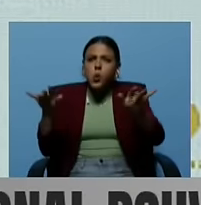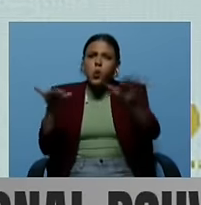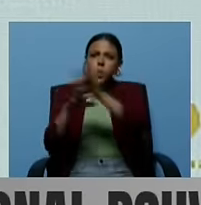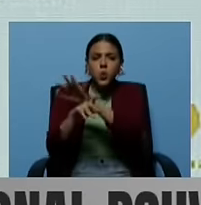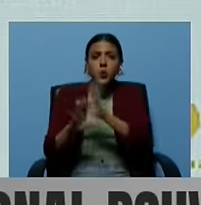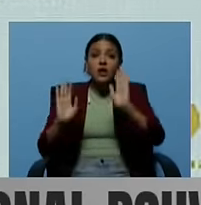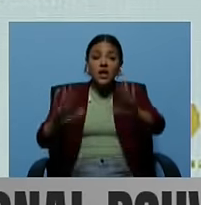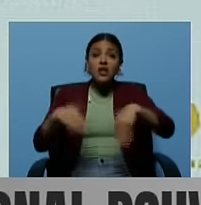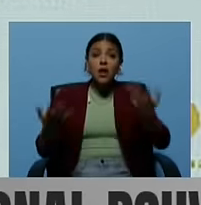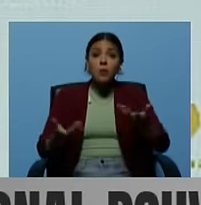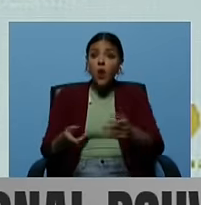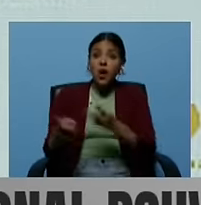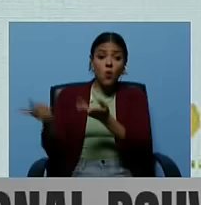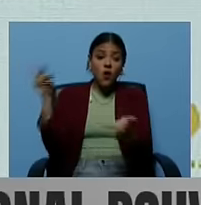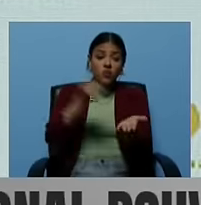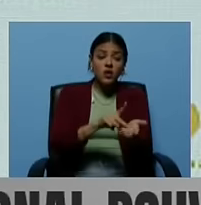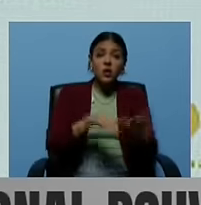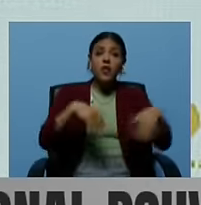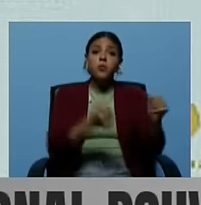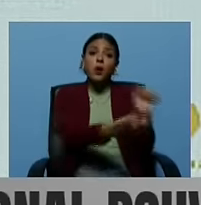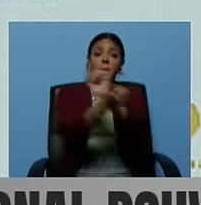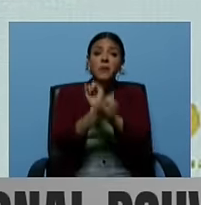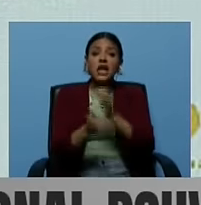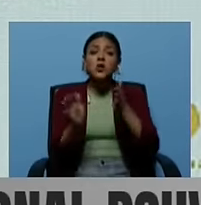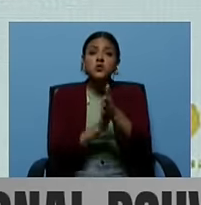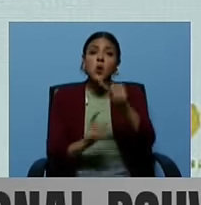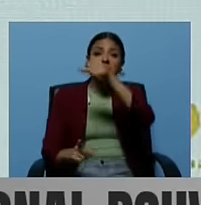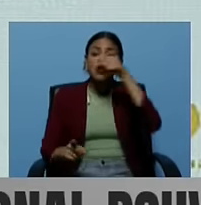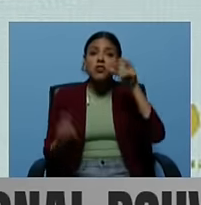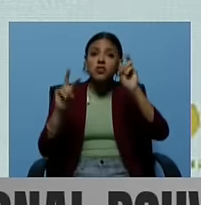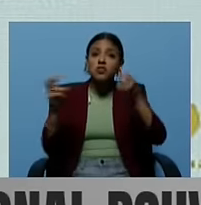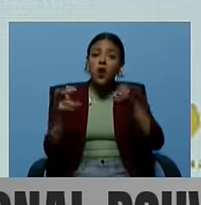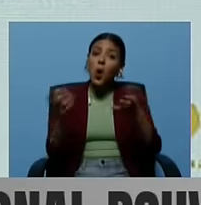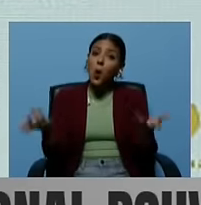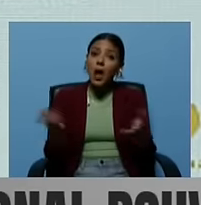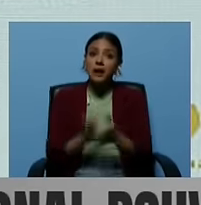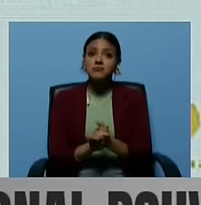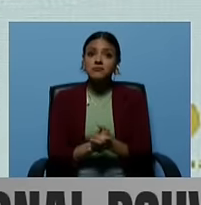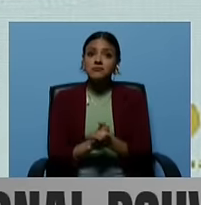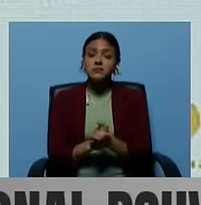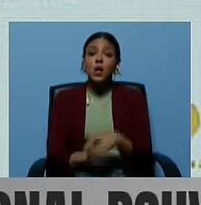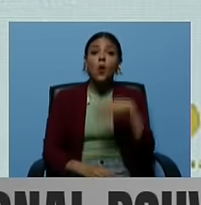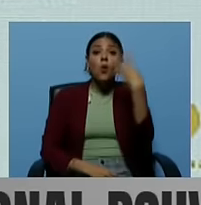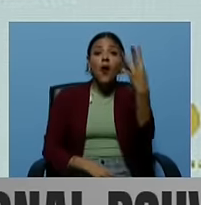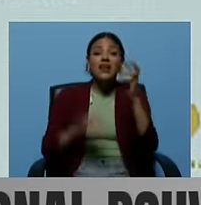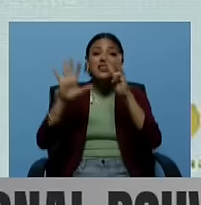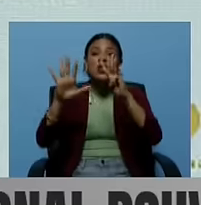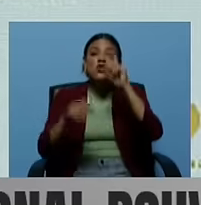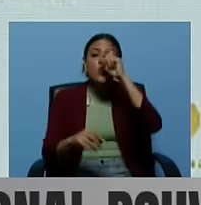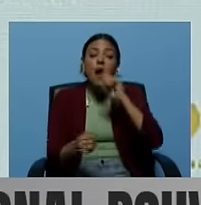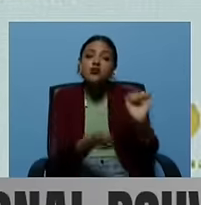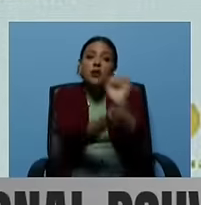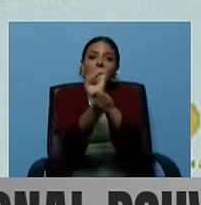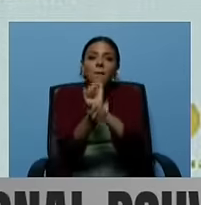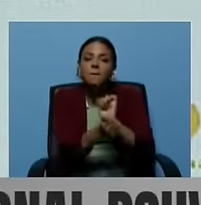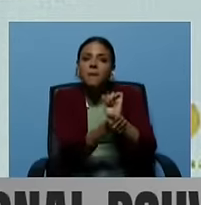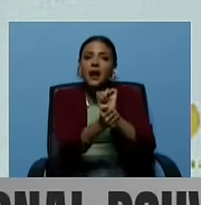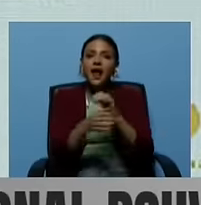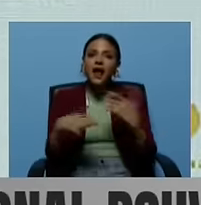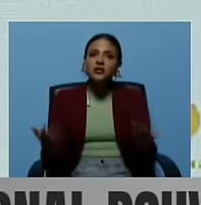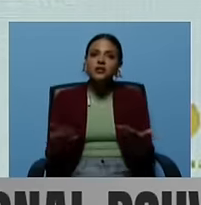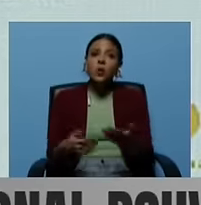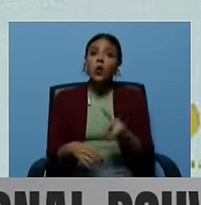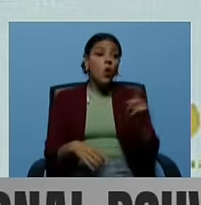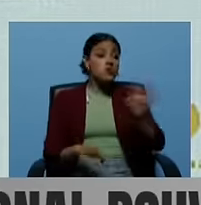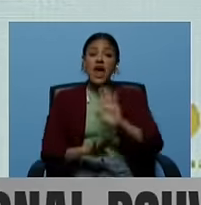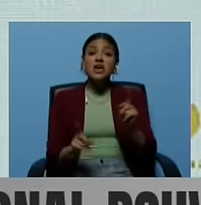Y terminaron metiéndolo preso por narcotráfico. Creo que 48 años lo condenaron. Dejó de serles